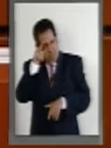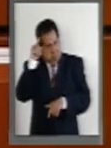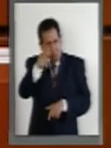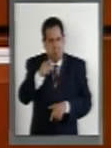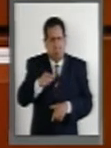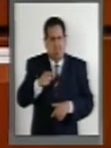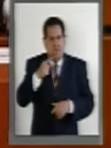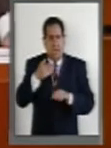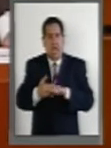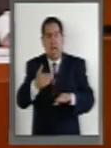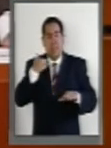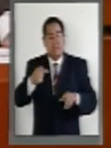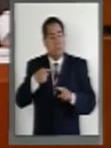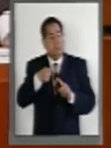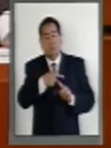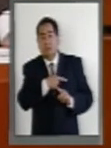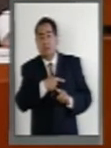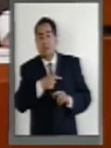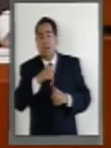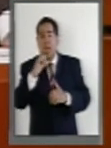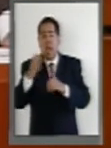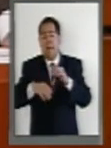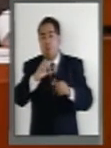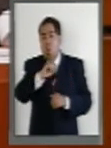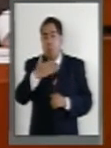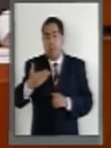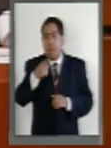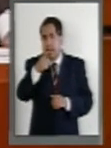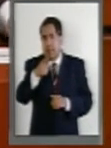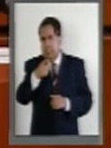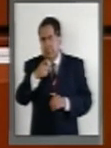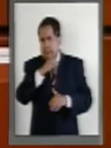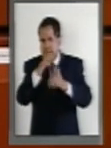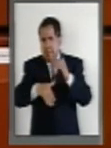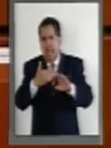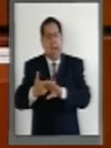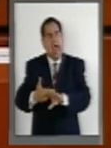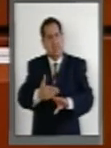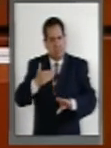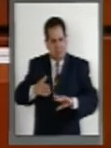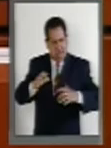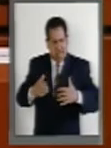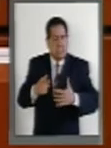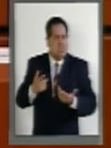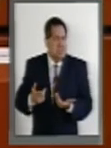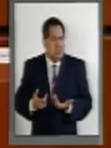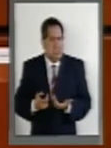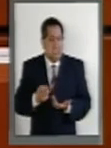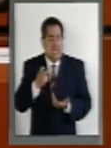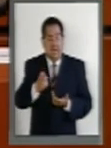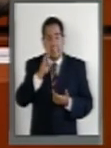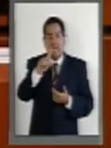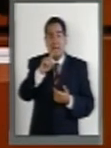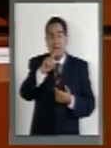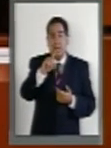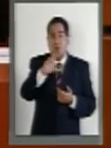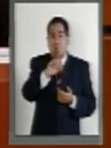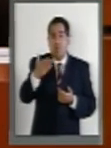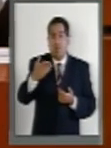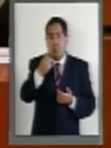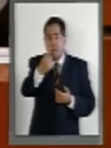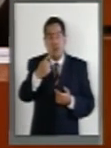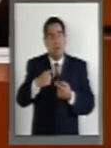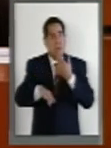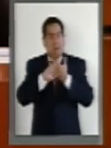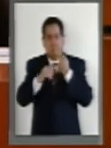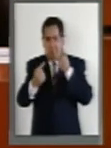incluso antes de que termine la administración de Barack Obama, porque ha sido el presidente que no nos ha